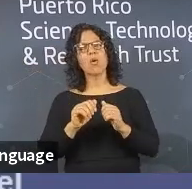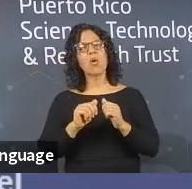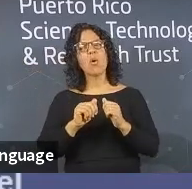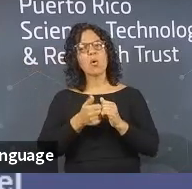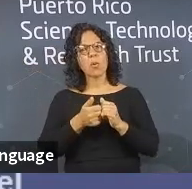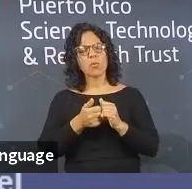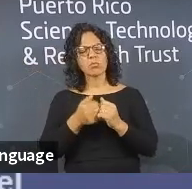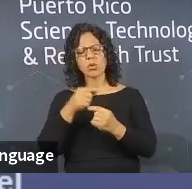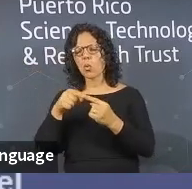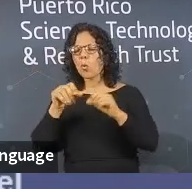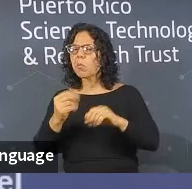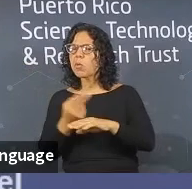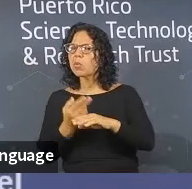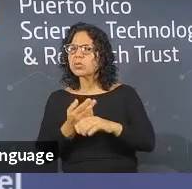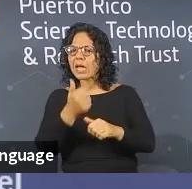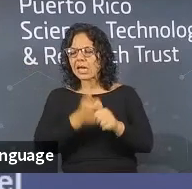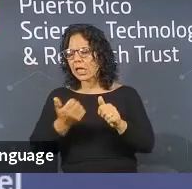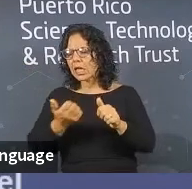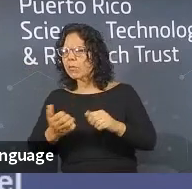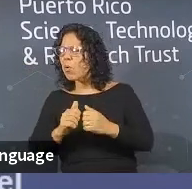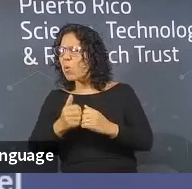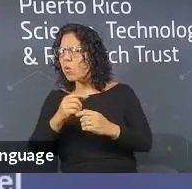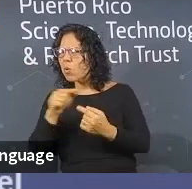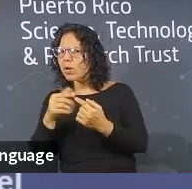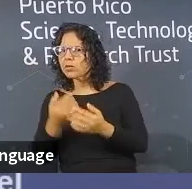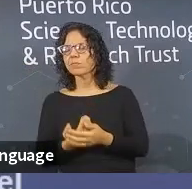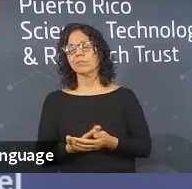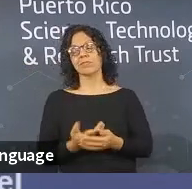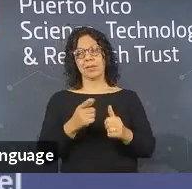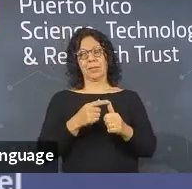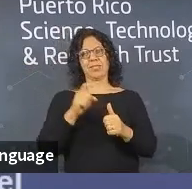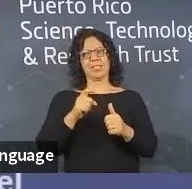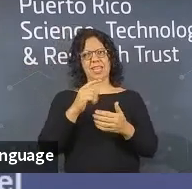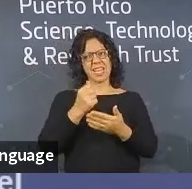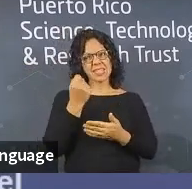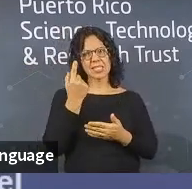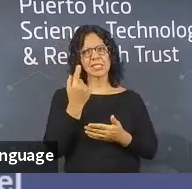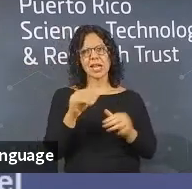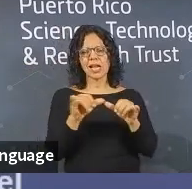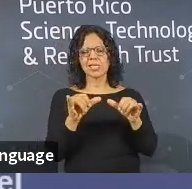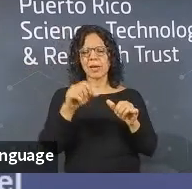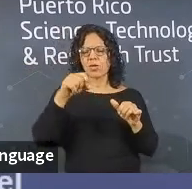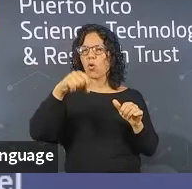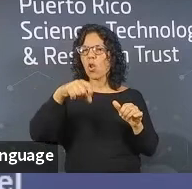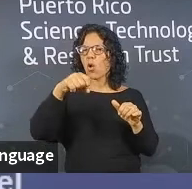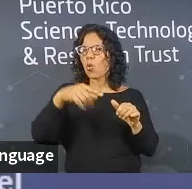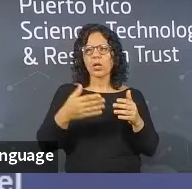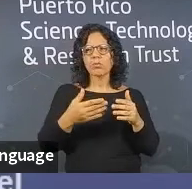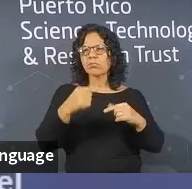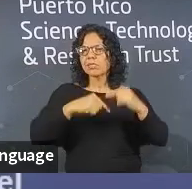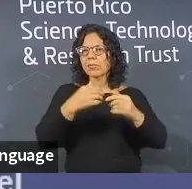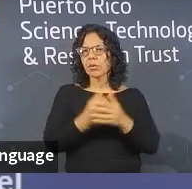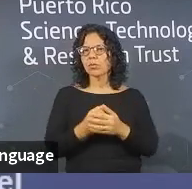equipo? Pues primero, una vez más, tenemos que entender más qué es el tamaño de gota. Pues el número, cuando les